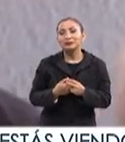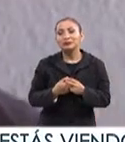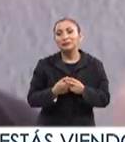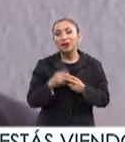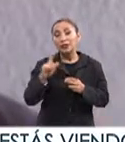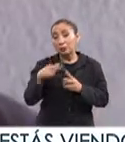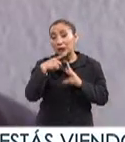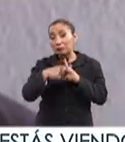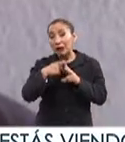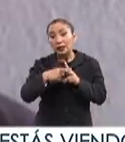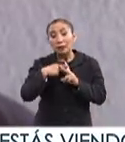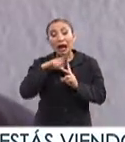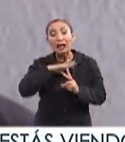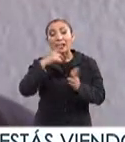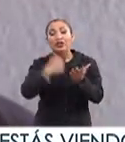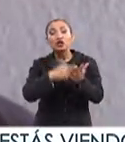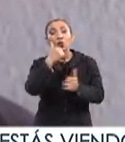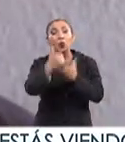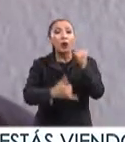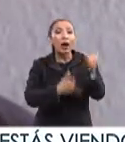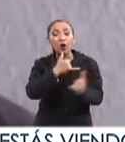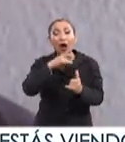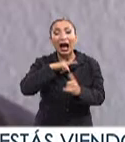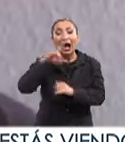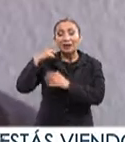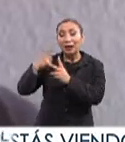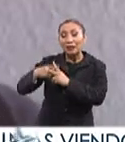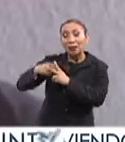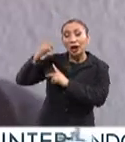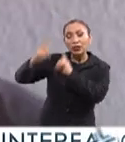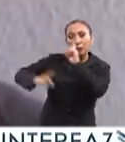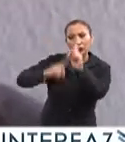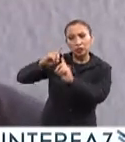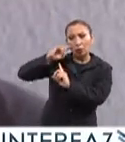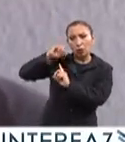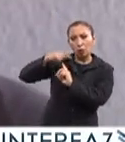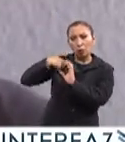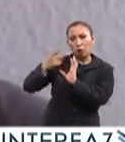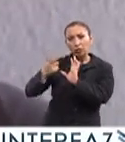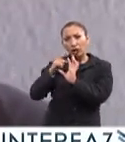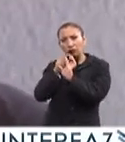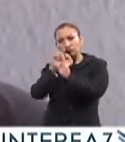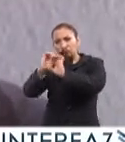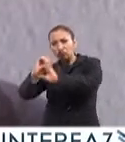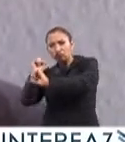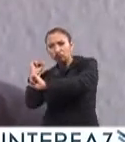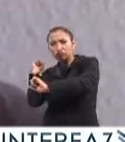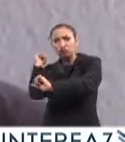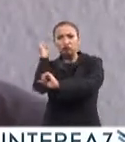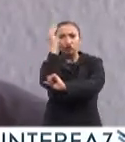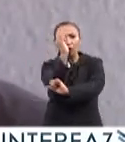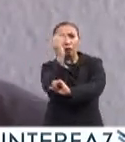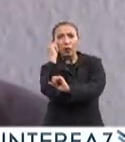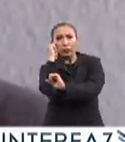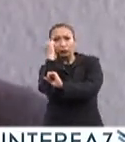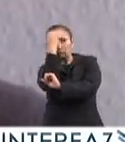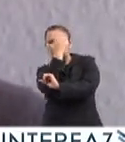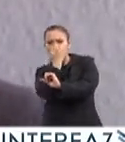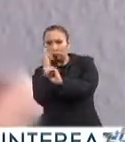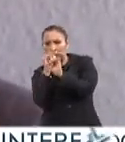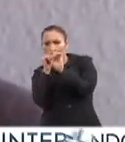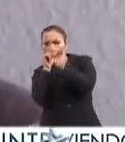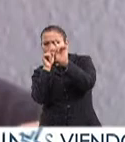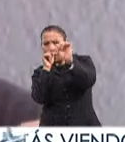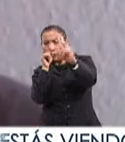O sea, la matemática está en el juego, la matemática está en el deporte. O sea, cuando un lanzador por ejemplo, de jabalina va a lanzar, su lanzamiento